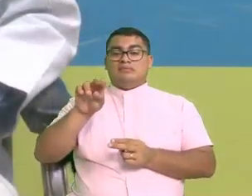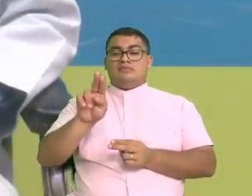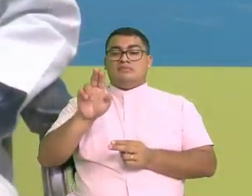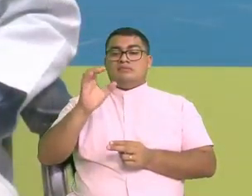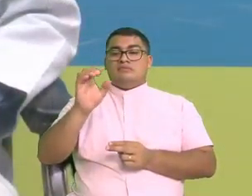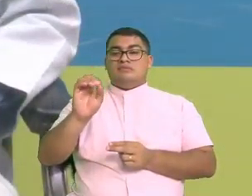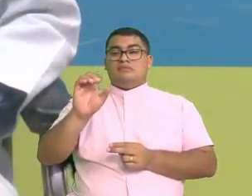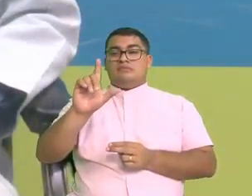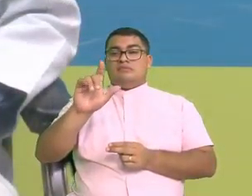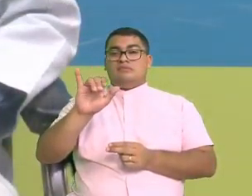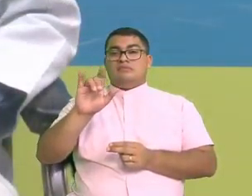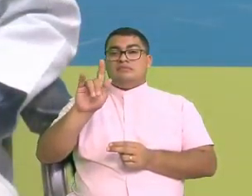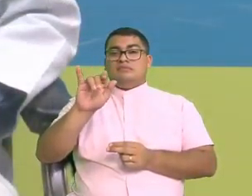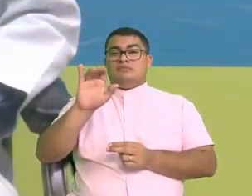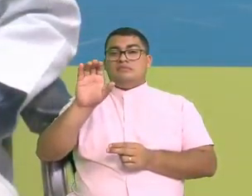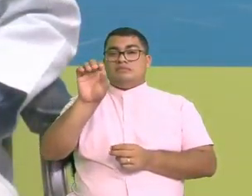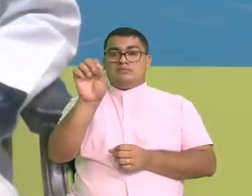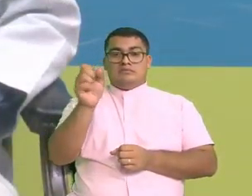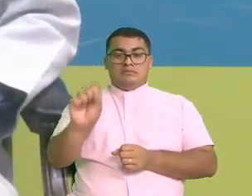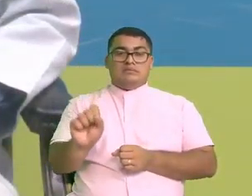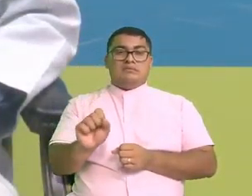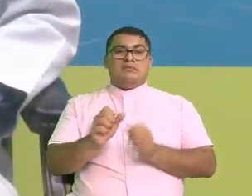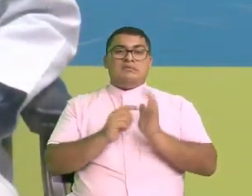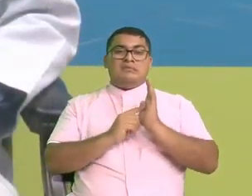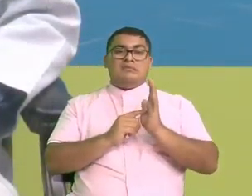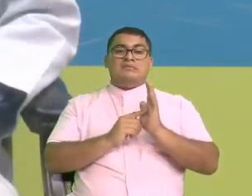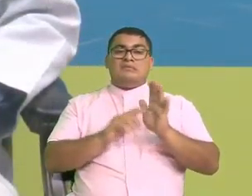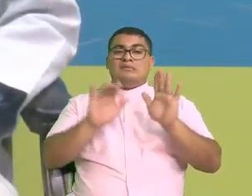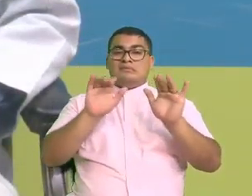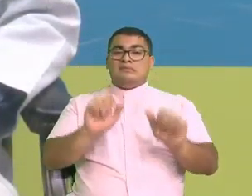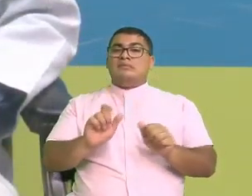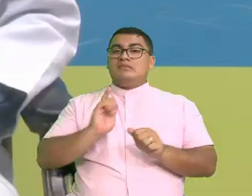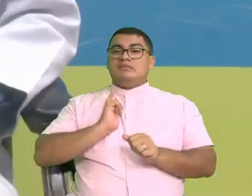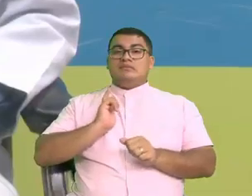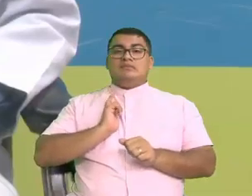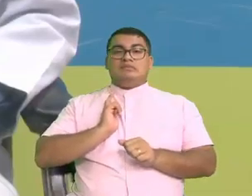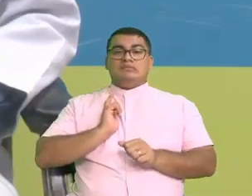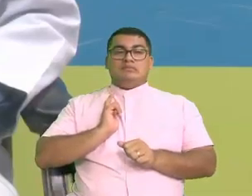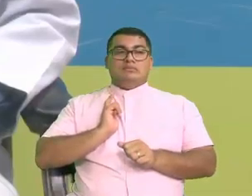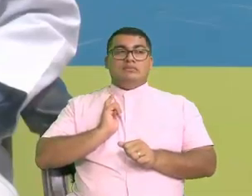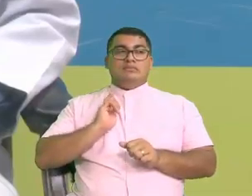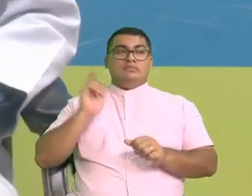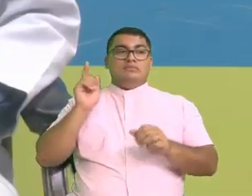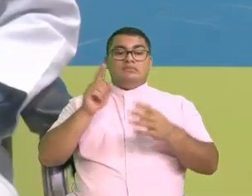mucolíticos. Entonces, ahí tenemos ya prácticamente